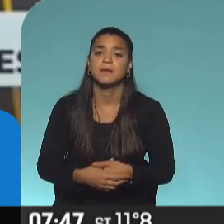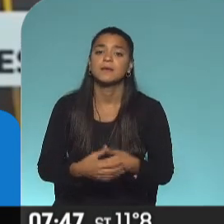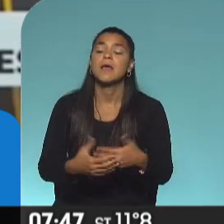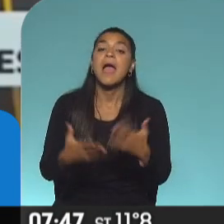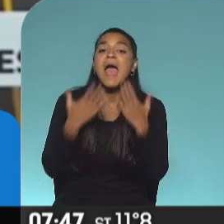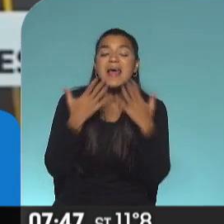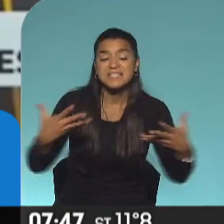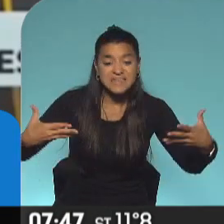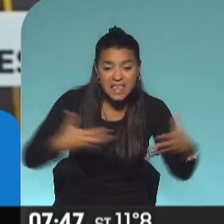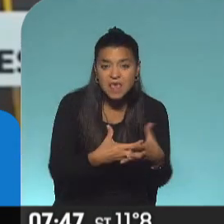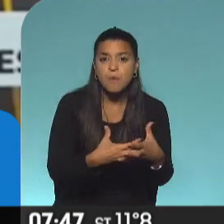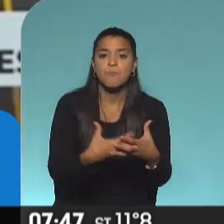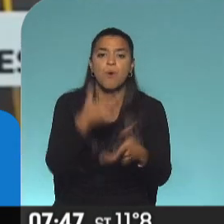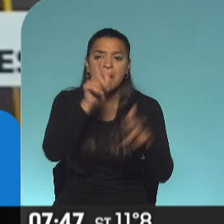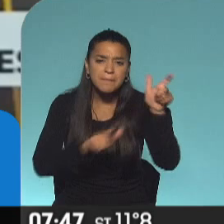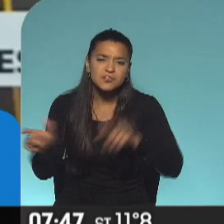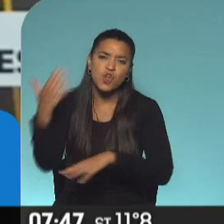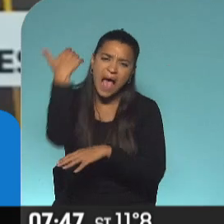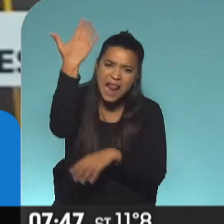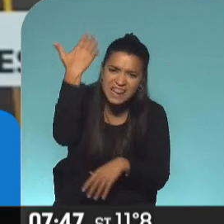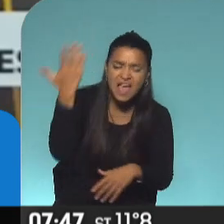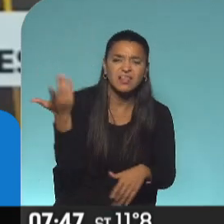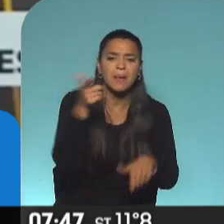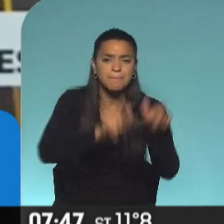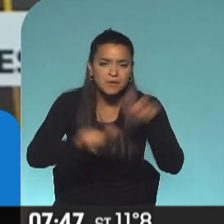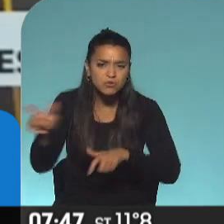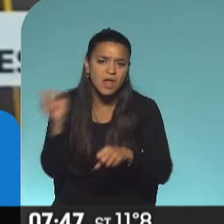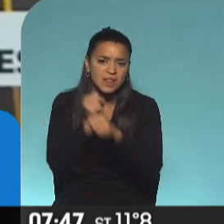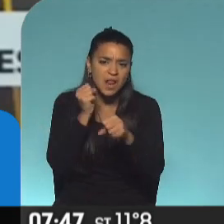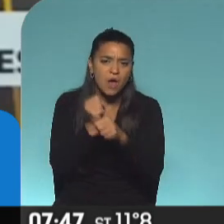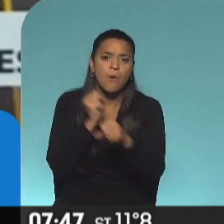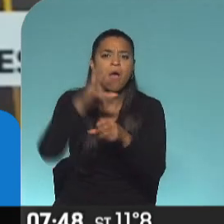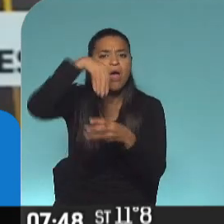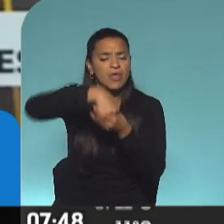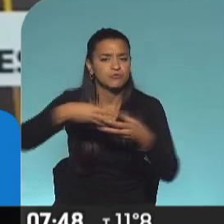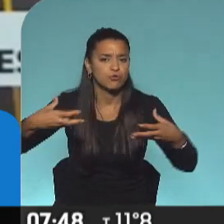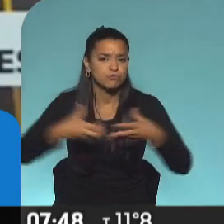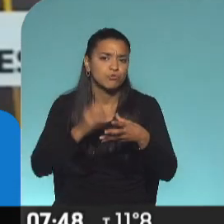al equipo, a la gente que nos alienta, a la gente que trabaja en esta institución,